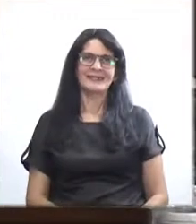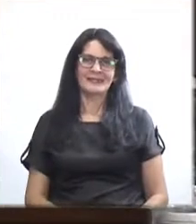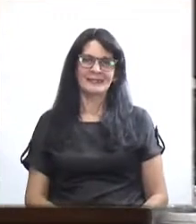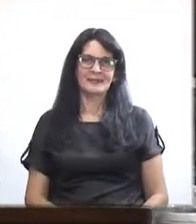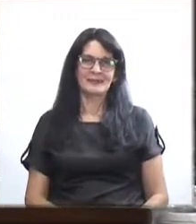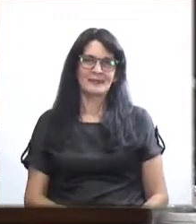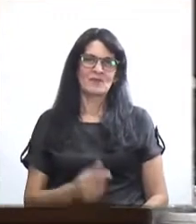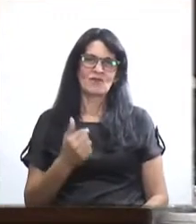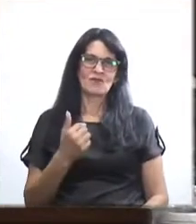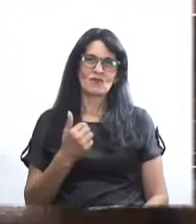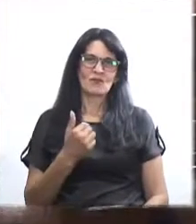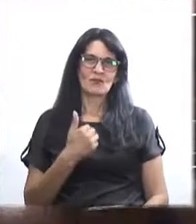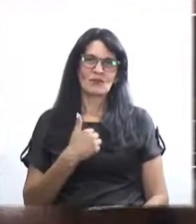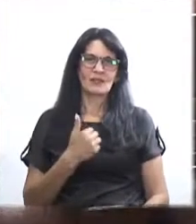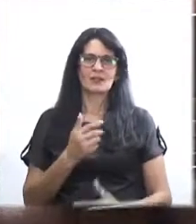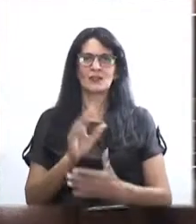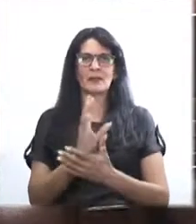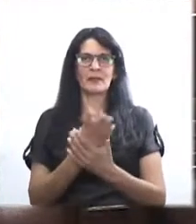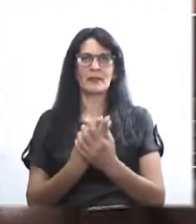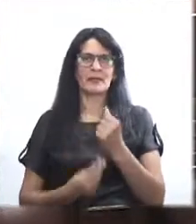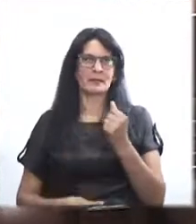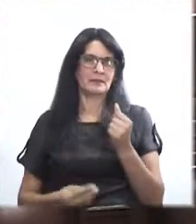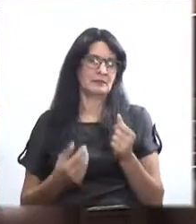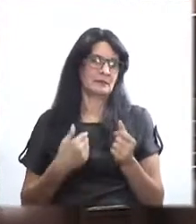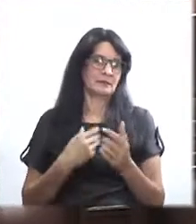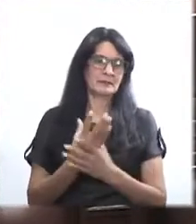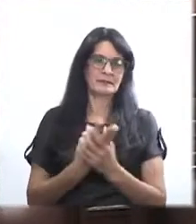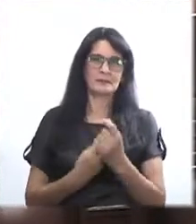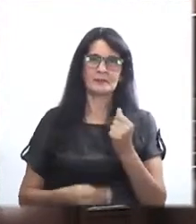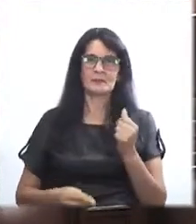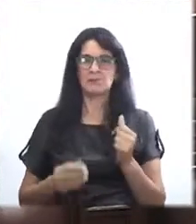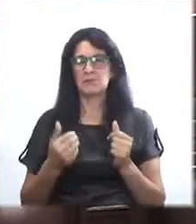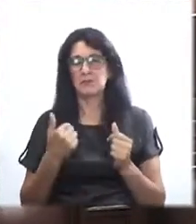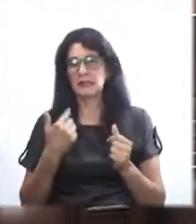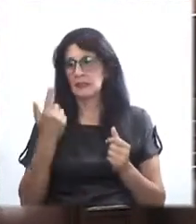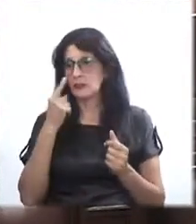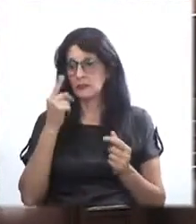Bueno, estuve ausente un tiempo, pero estuve escuchando.